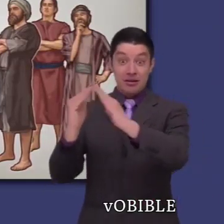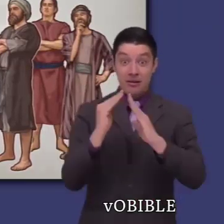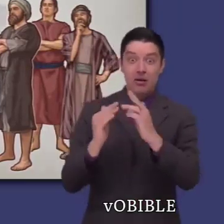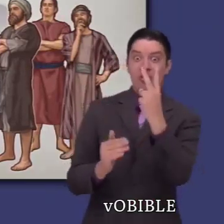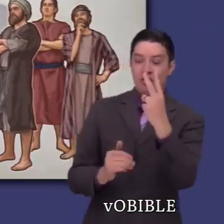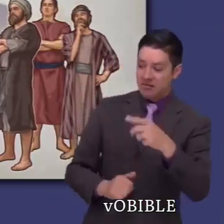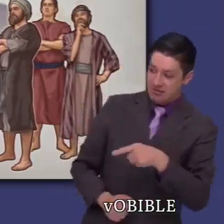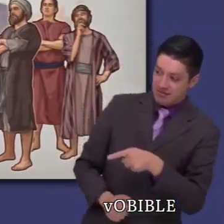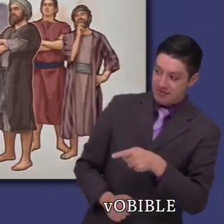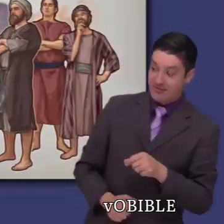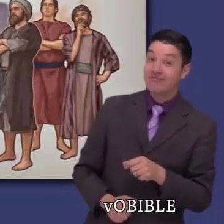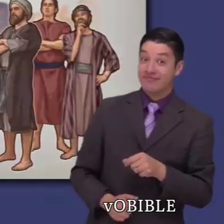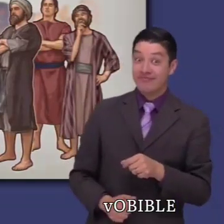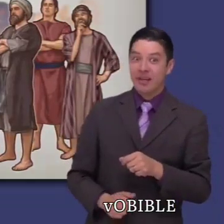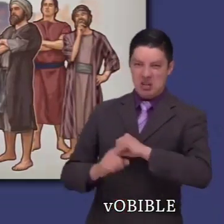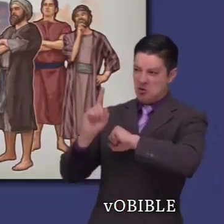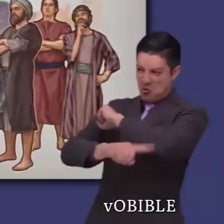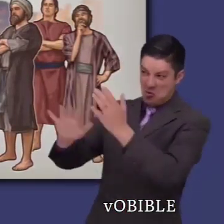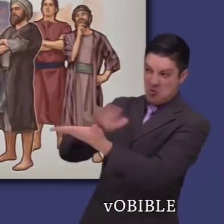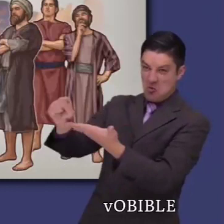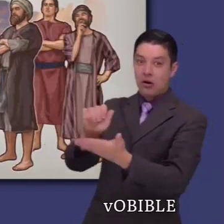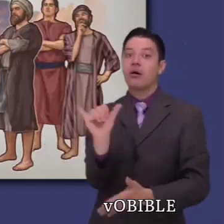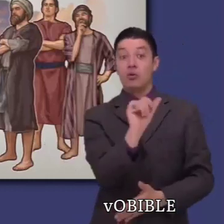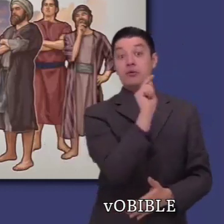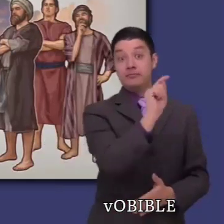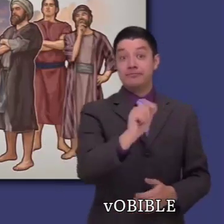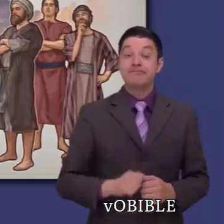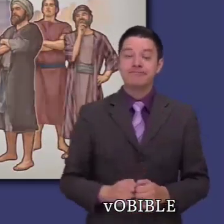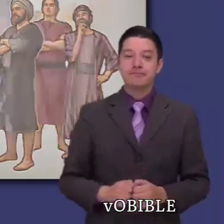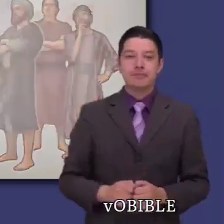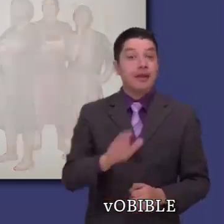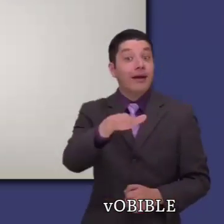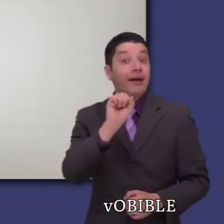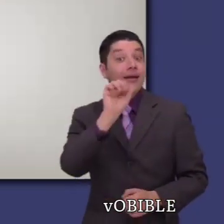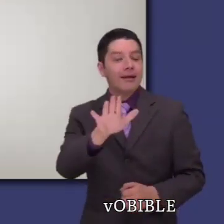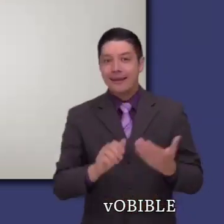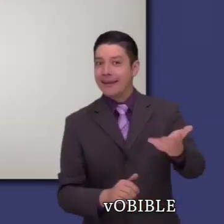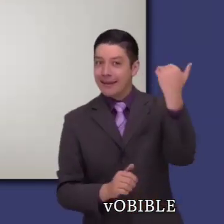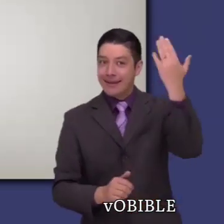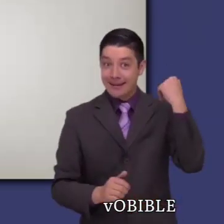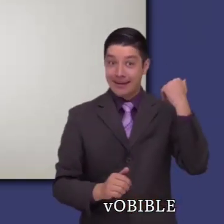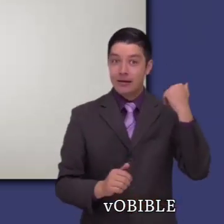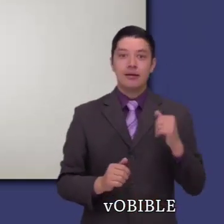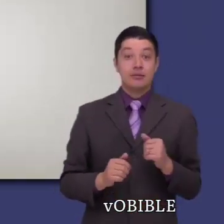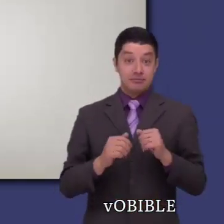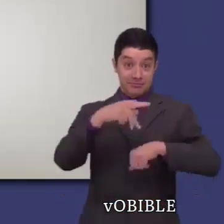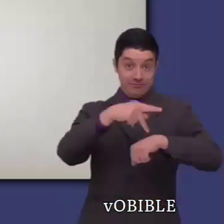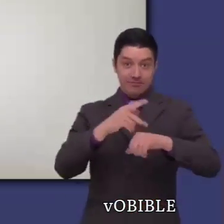el castigo de Dios, igual que le pasó a la gente de Sodoma y Gomorra. ¿Lo